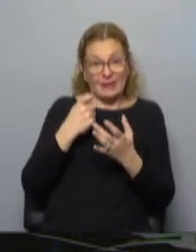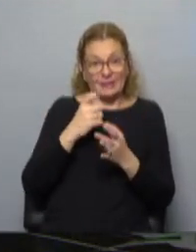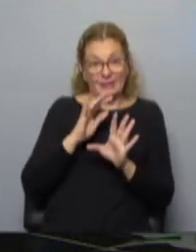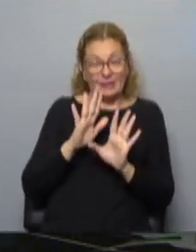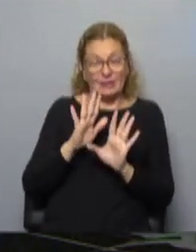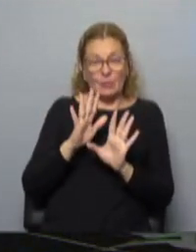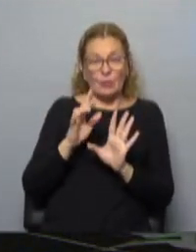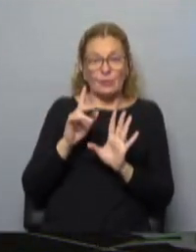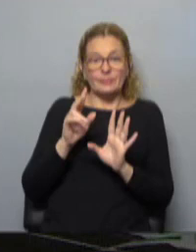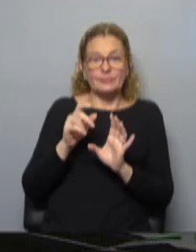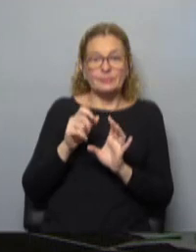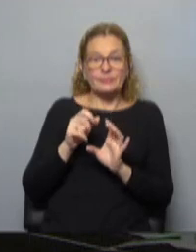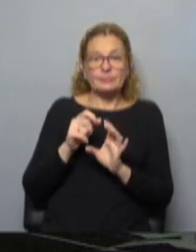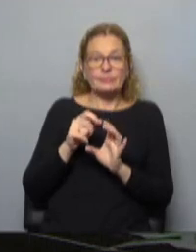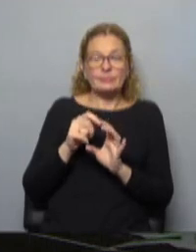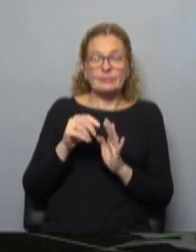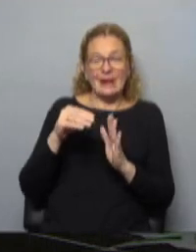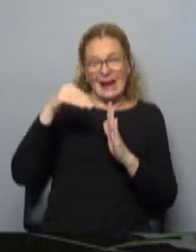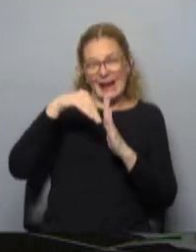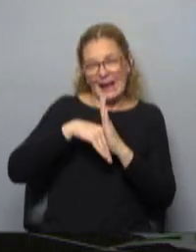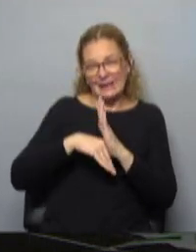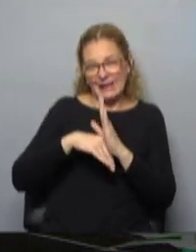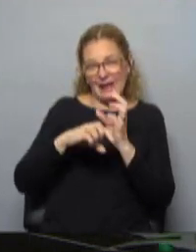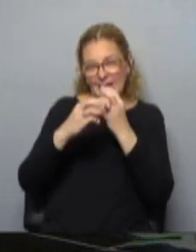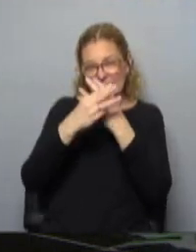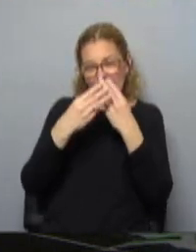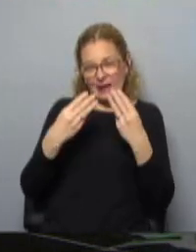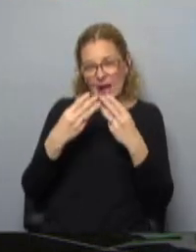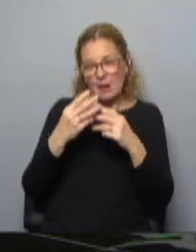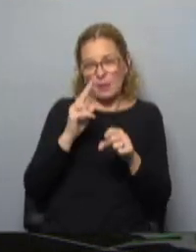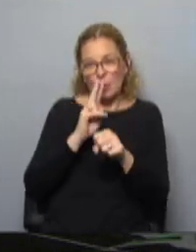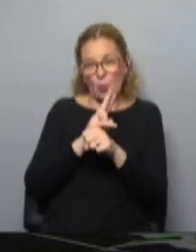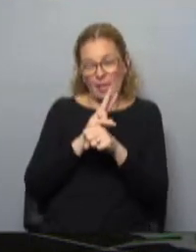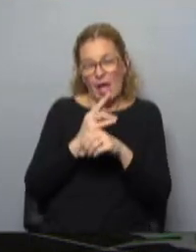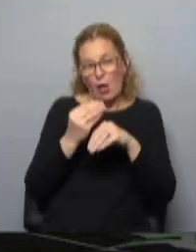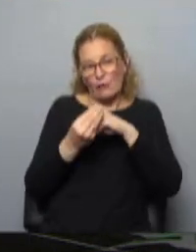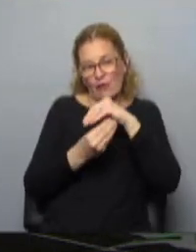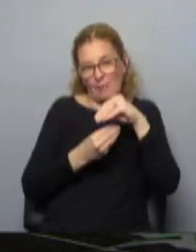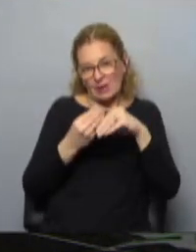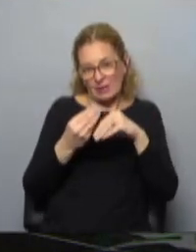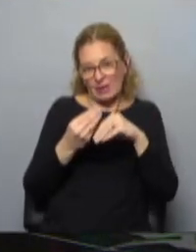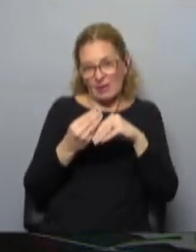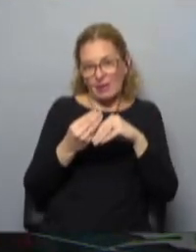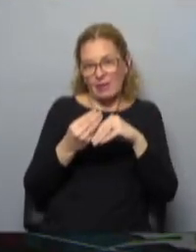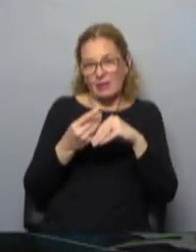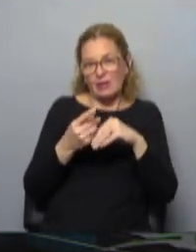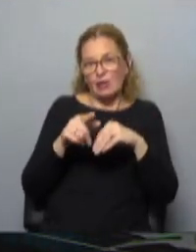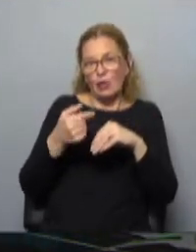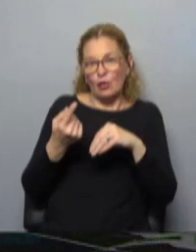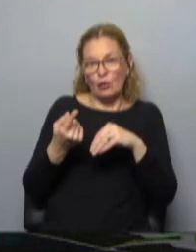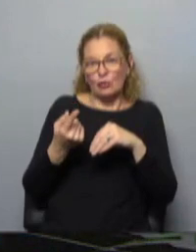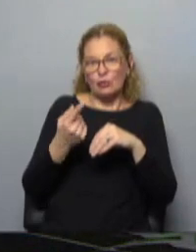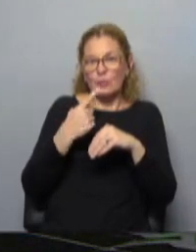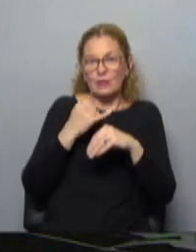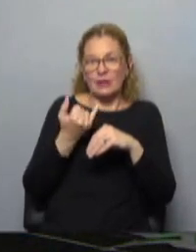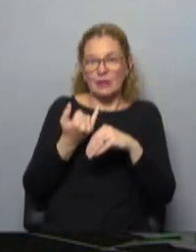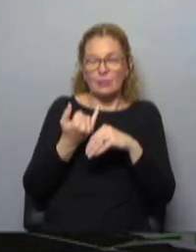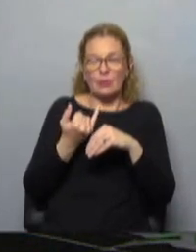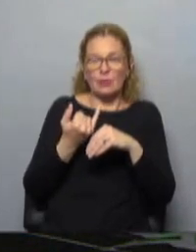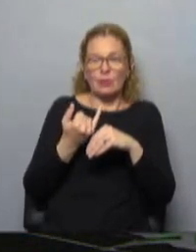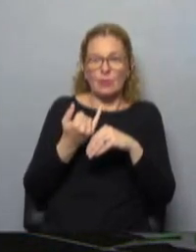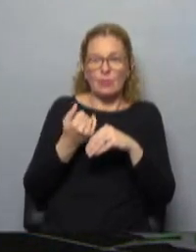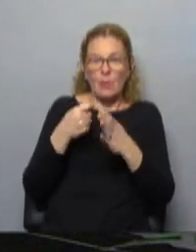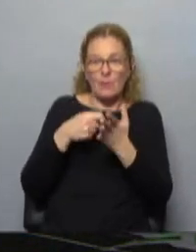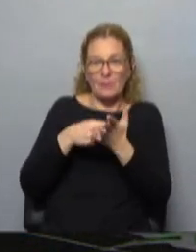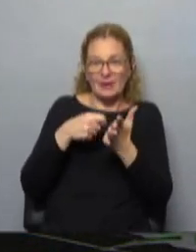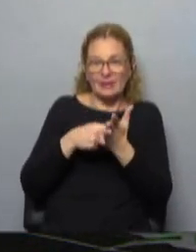de cuestiones pero de vuelta a la caída generalizada por grupos de familia y por último vemos la otra pata que tiene que ver justamente con los